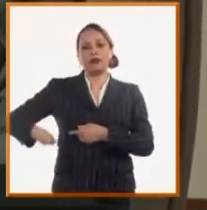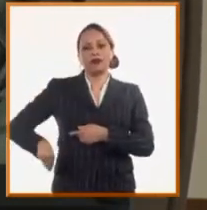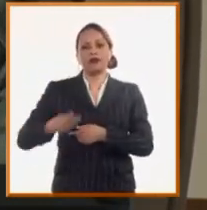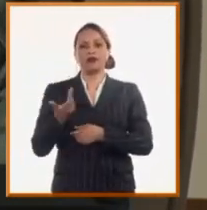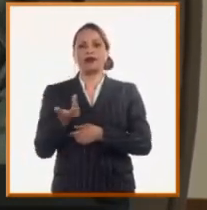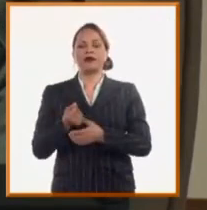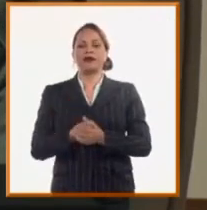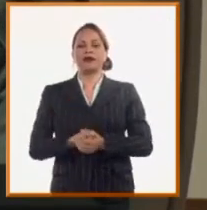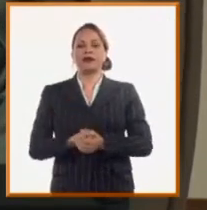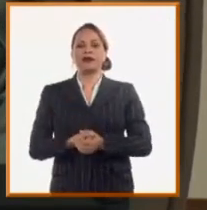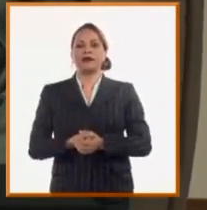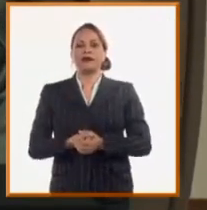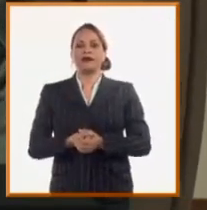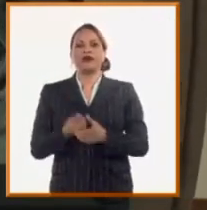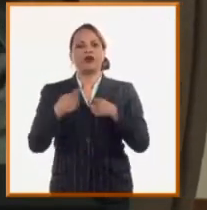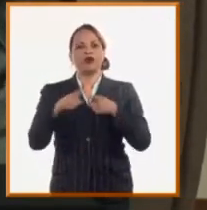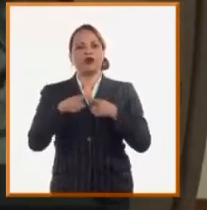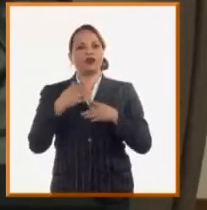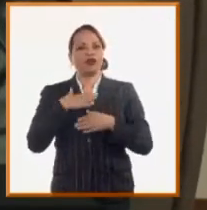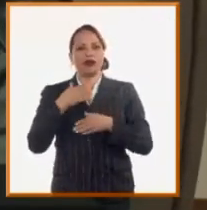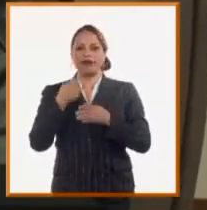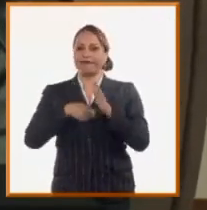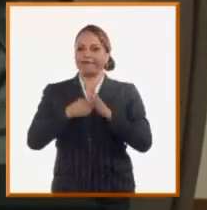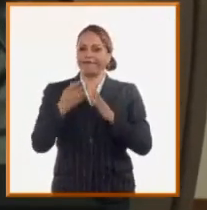Tenemos tantas cosas aseguradas.